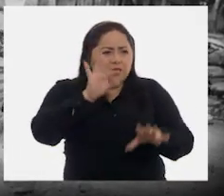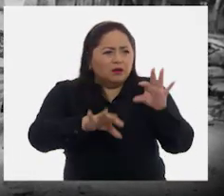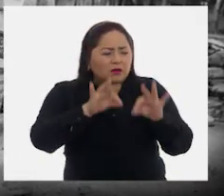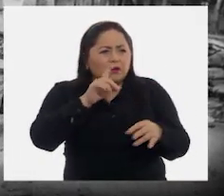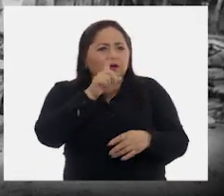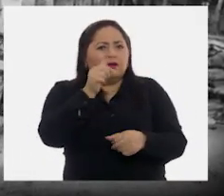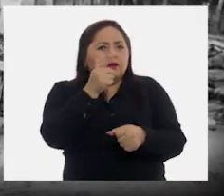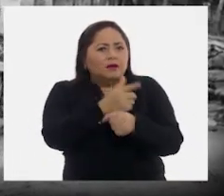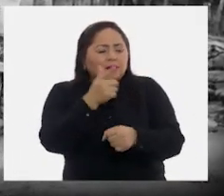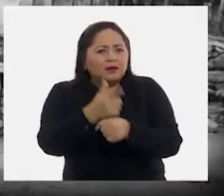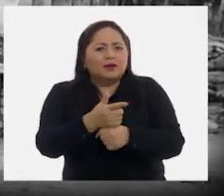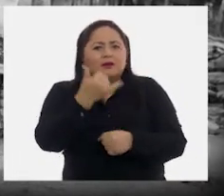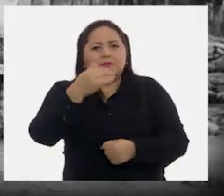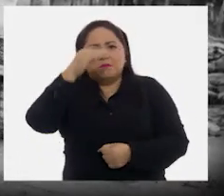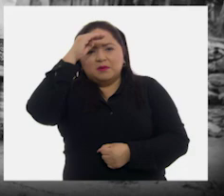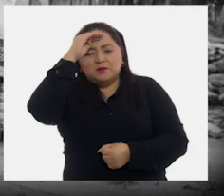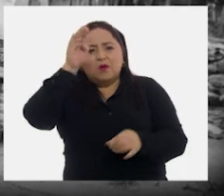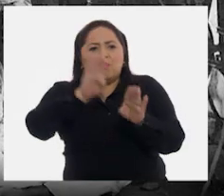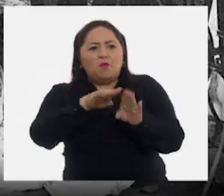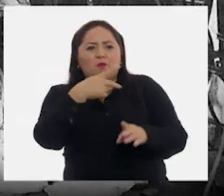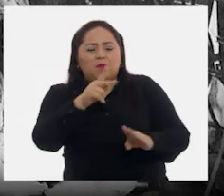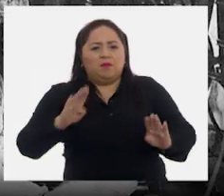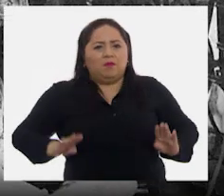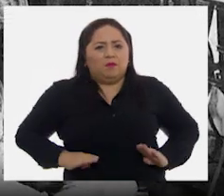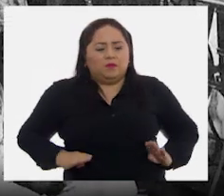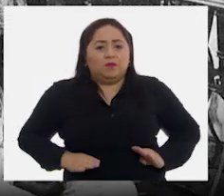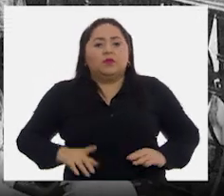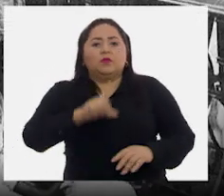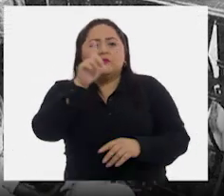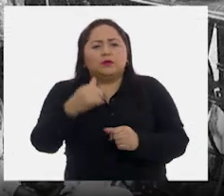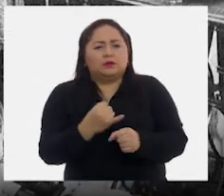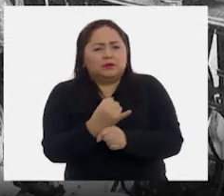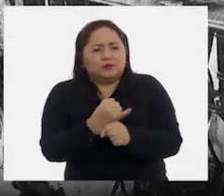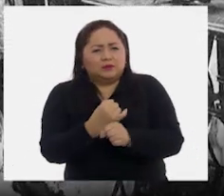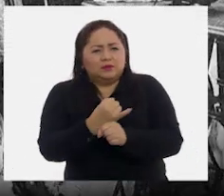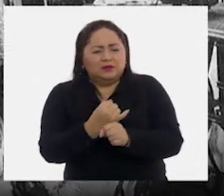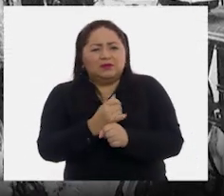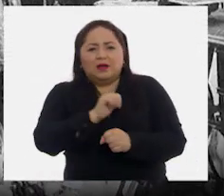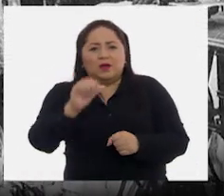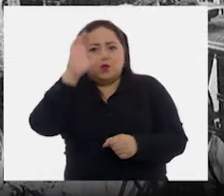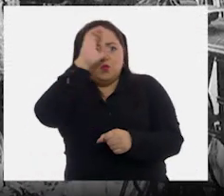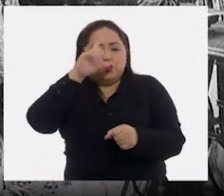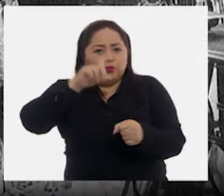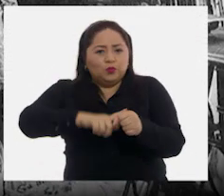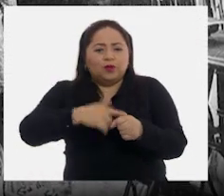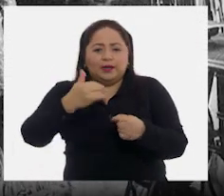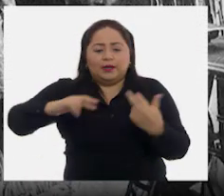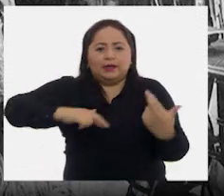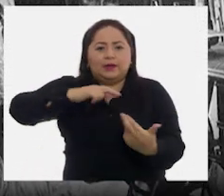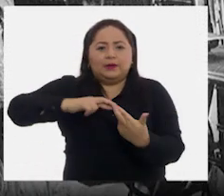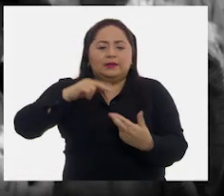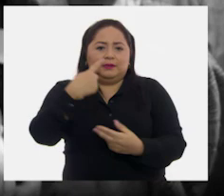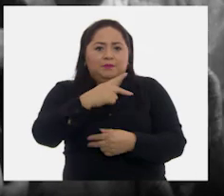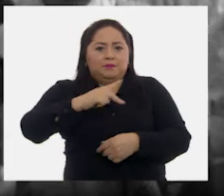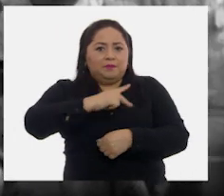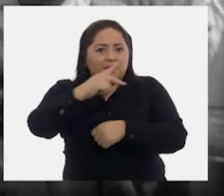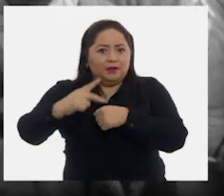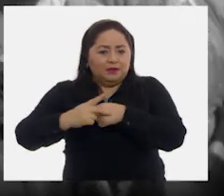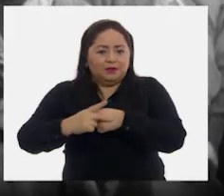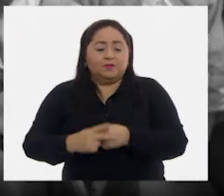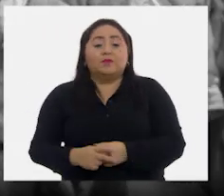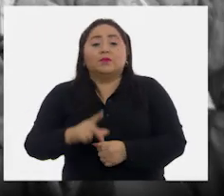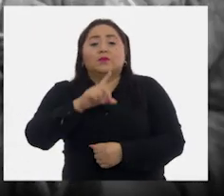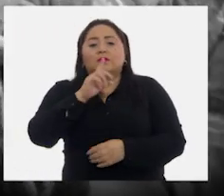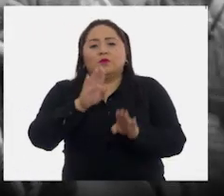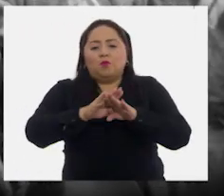manera de ser y de pensar, e investigó la pluralidad de las culturas y regiones del país.